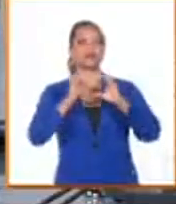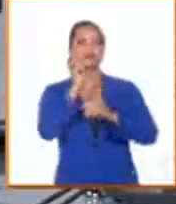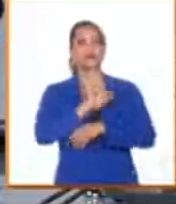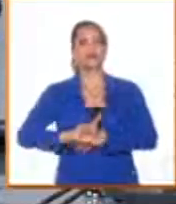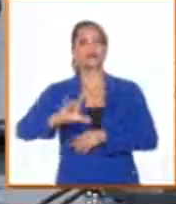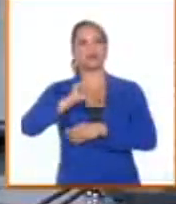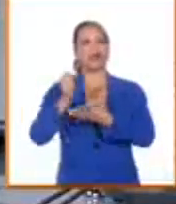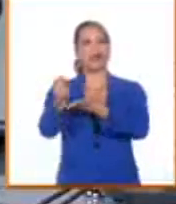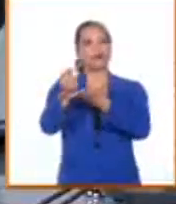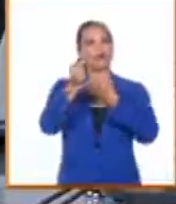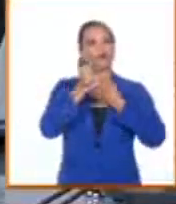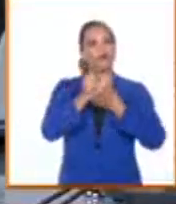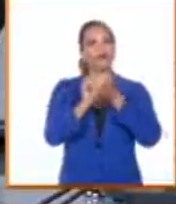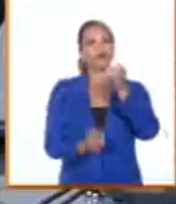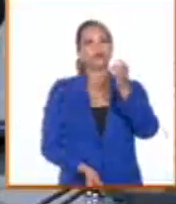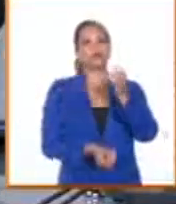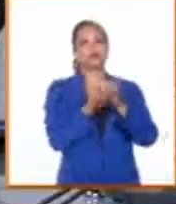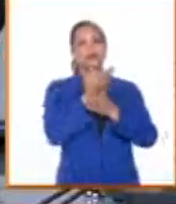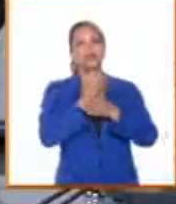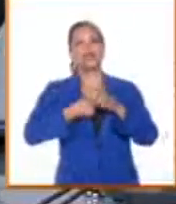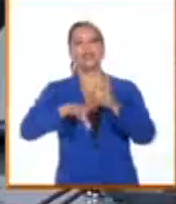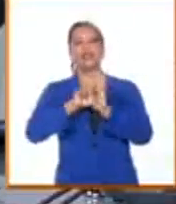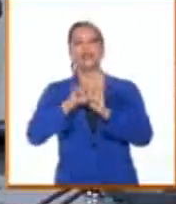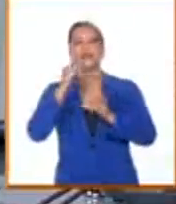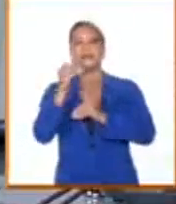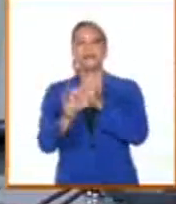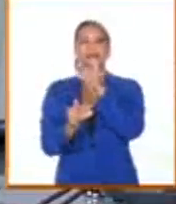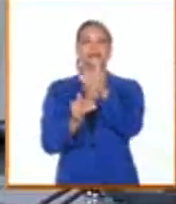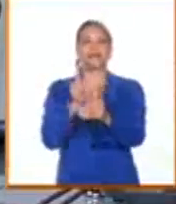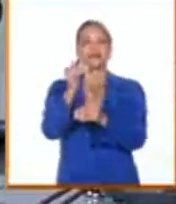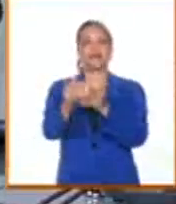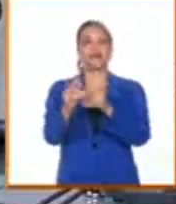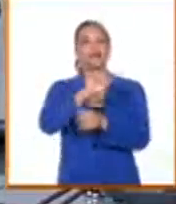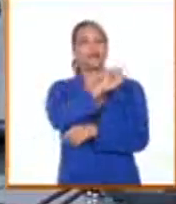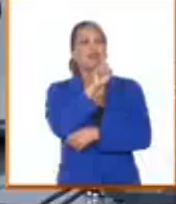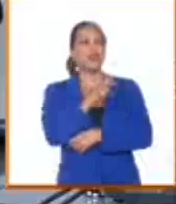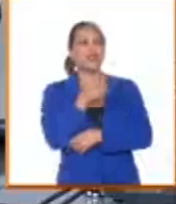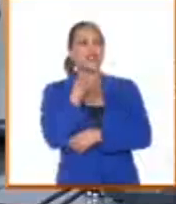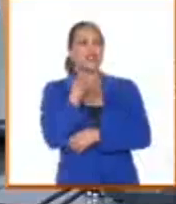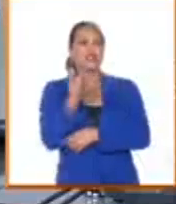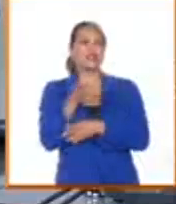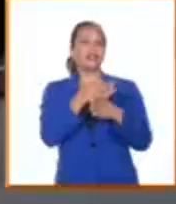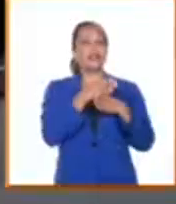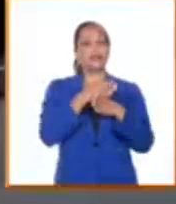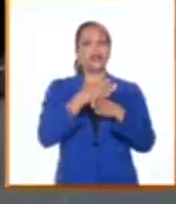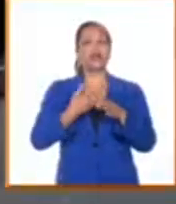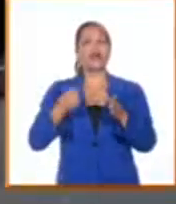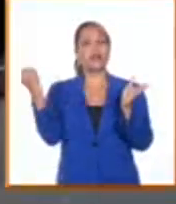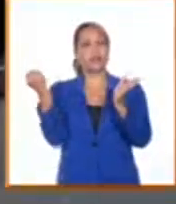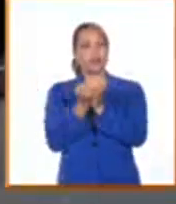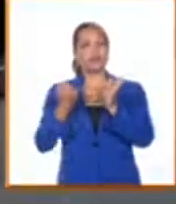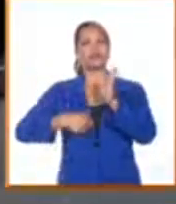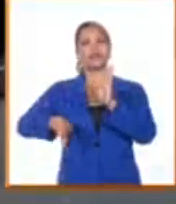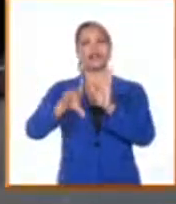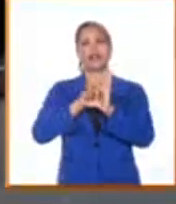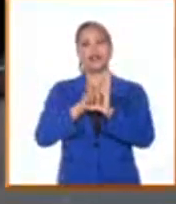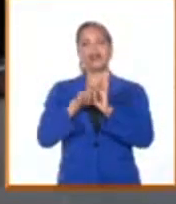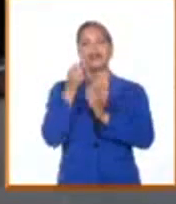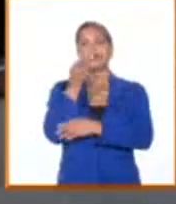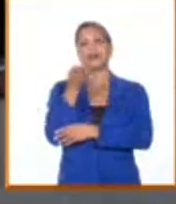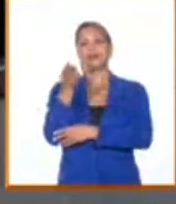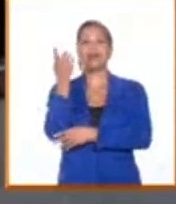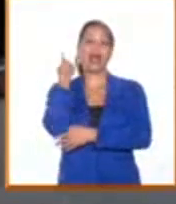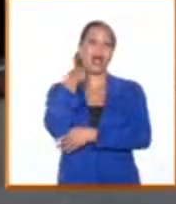parte importante de todo este proceso, ¿qué ha significado la aprobación de esta ley? ¿Cuánto se aviene a sus reclamos de tanto tiempo